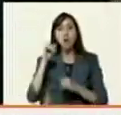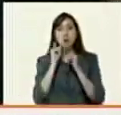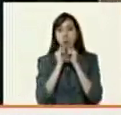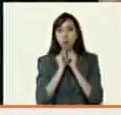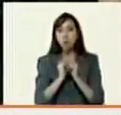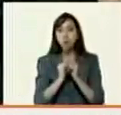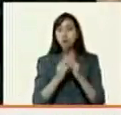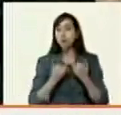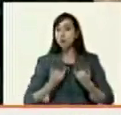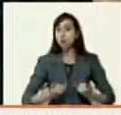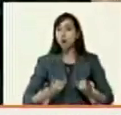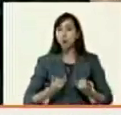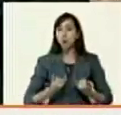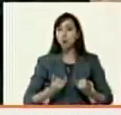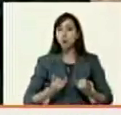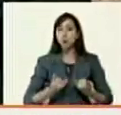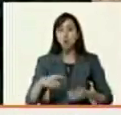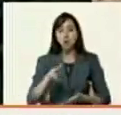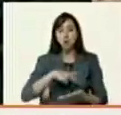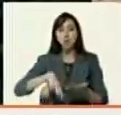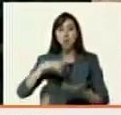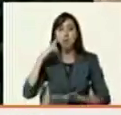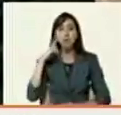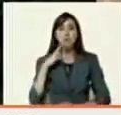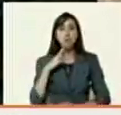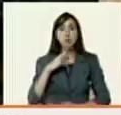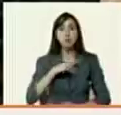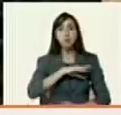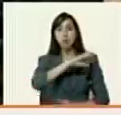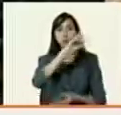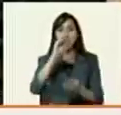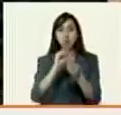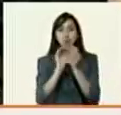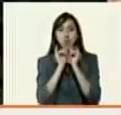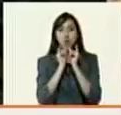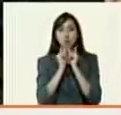manejamos hasta el momento desde Plaza Bolívar y con ello retornamos el contacto al estudio. Adelante.